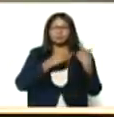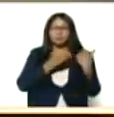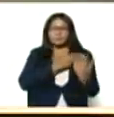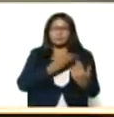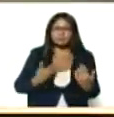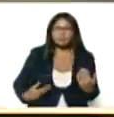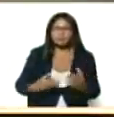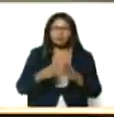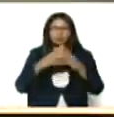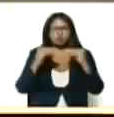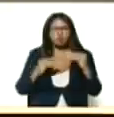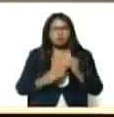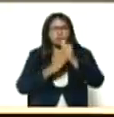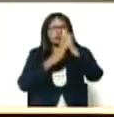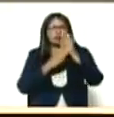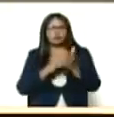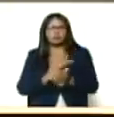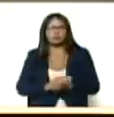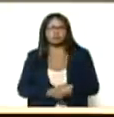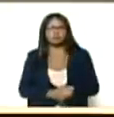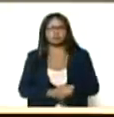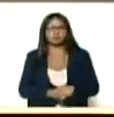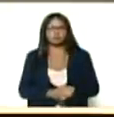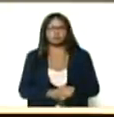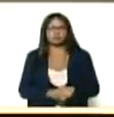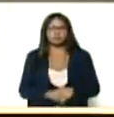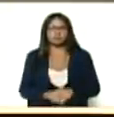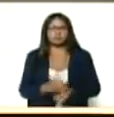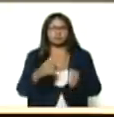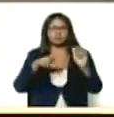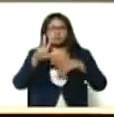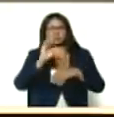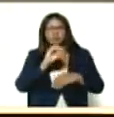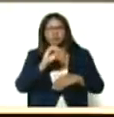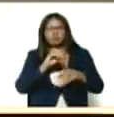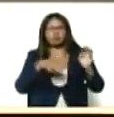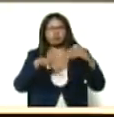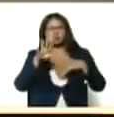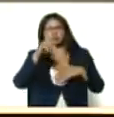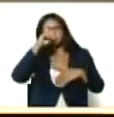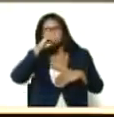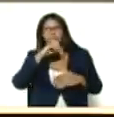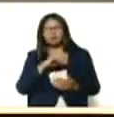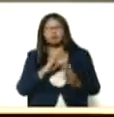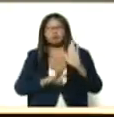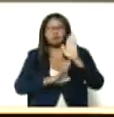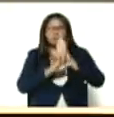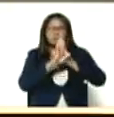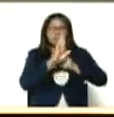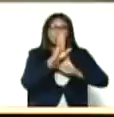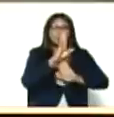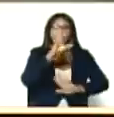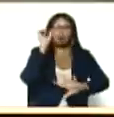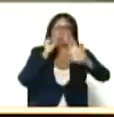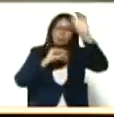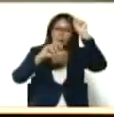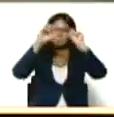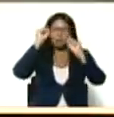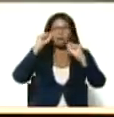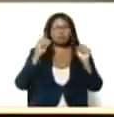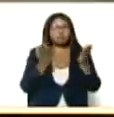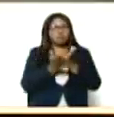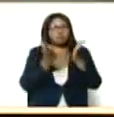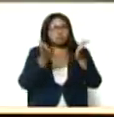presidencia y el liderazgo. 13, 14 años tenían y han ido creciendo. Ya están